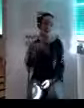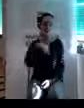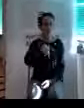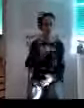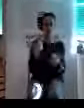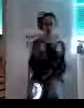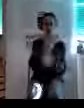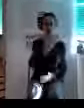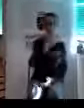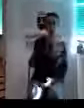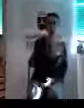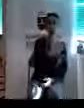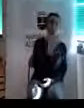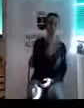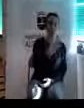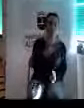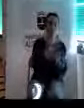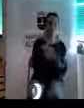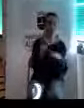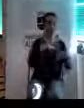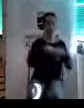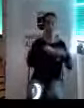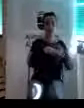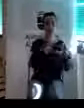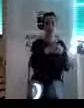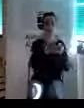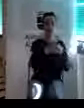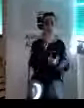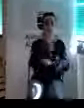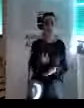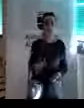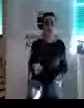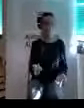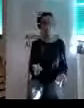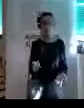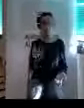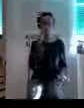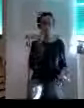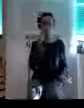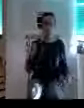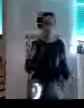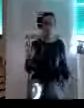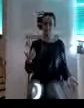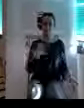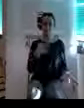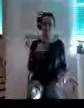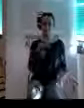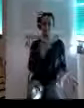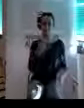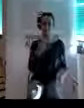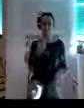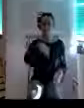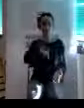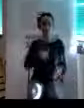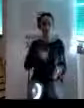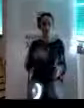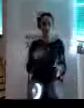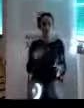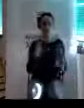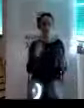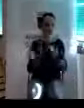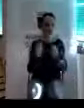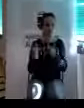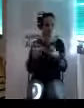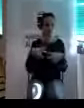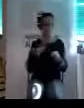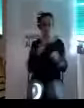tercero porque lo dice su red pero vamos a ver y vamos a ser serios deje de hacer oposición a la oposición que queda